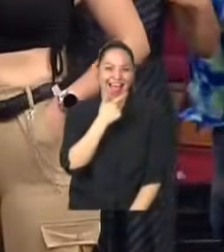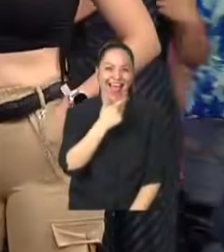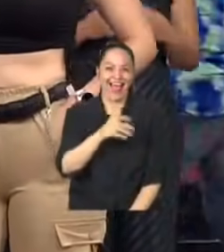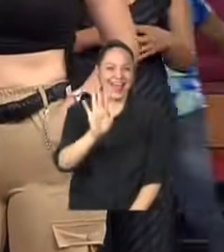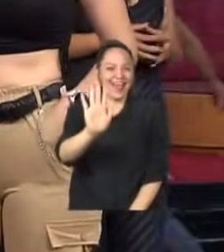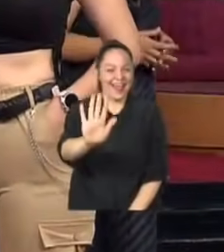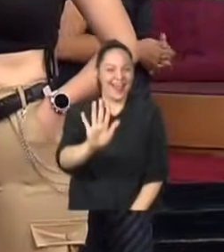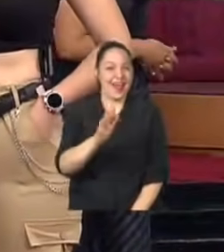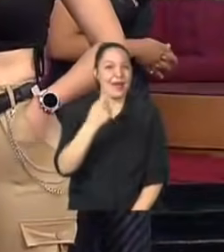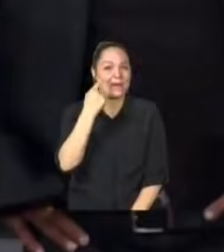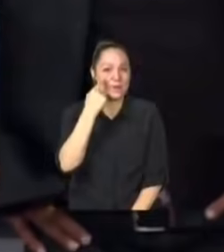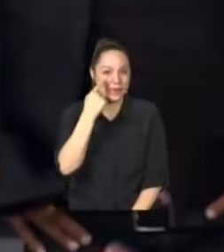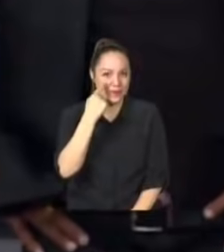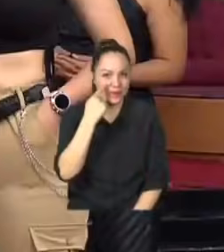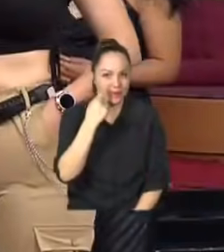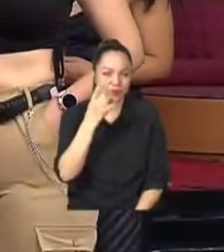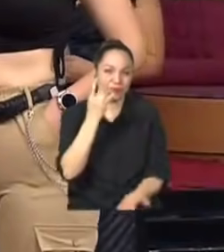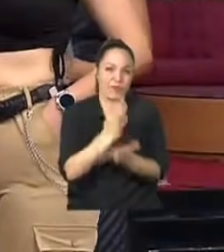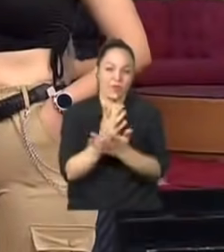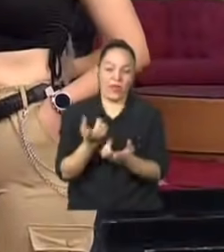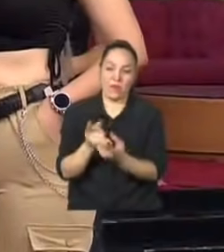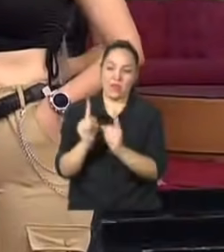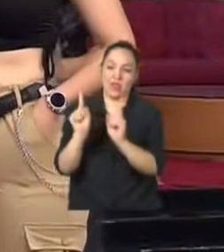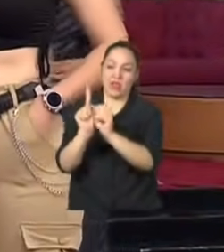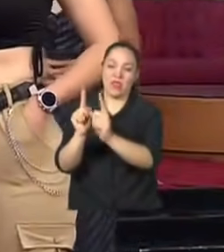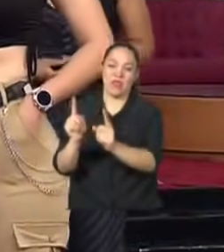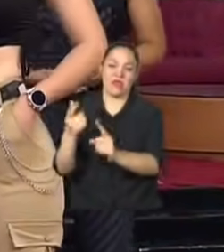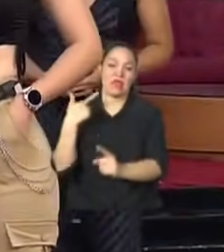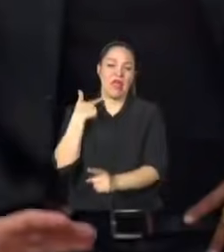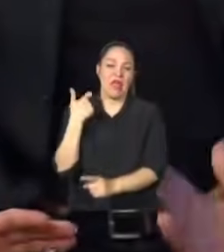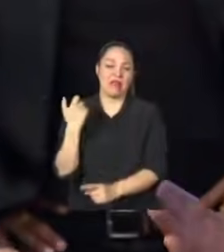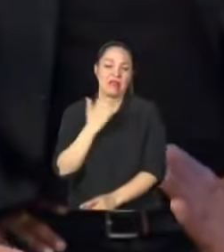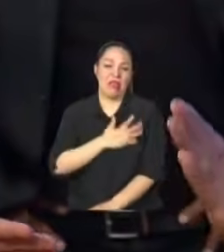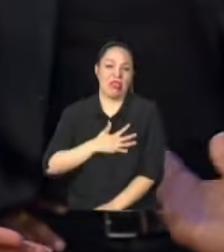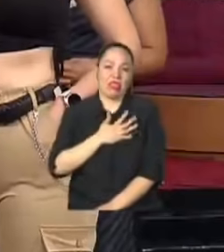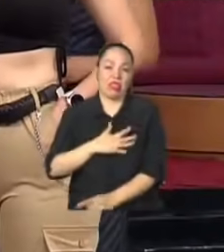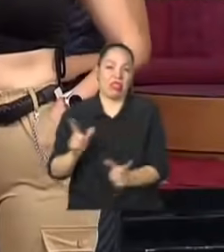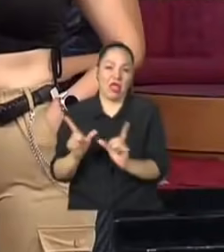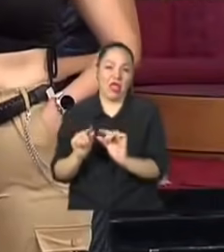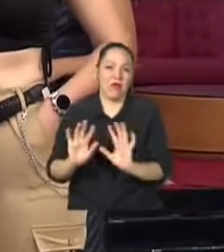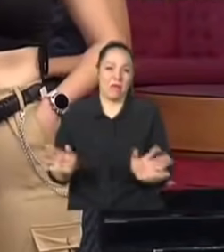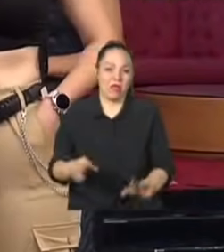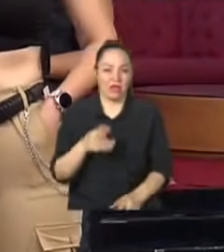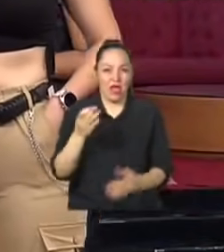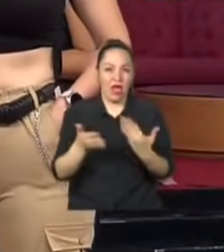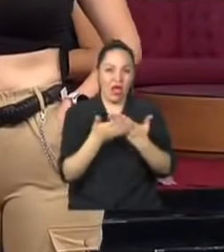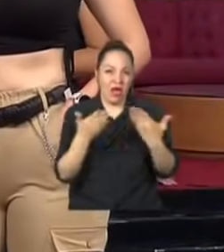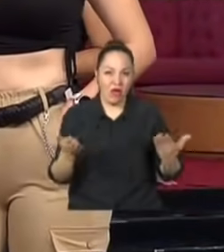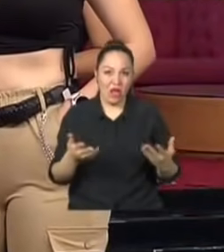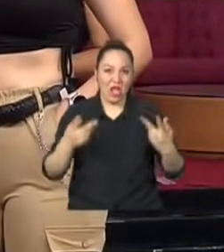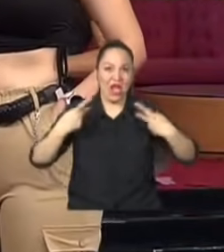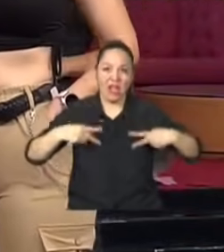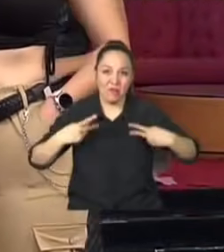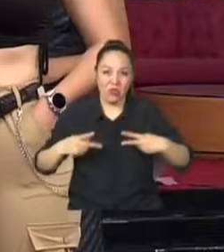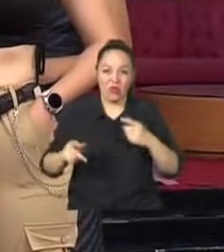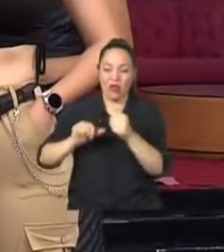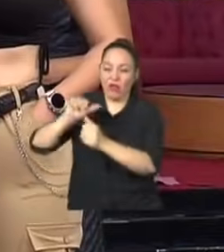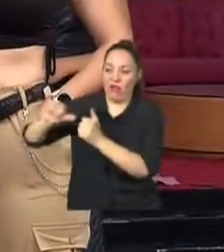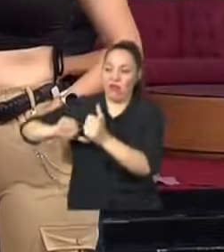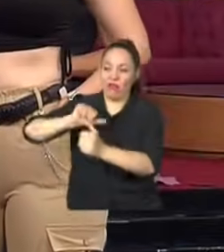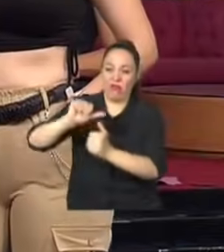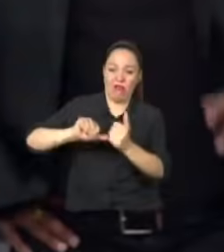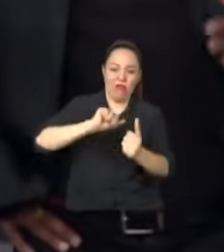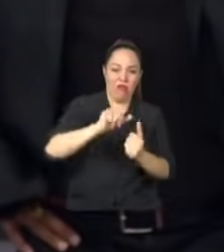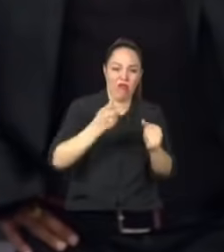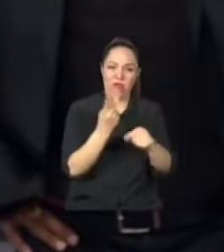Escuchen bien, es lo que les digo. Un noviazgo debe durar muchos años. Para Faje. Hoy en día, ya la gente, sales con uno, sales con otro, pero la vida no